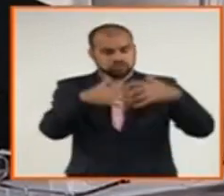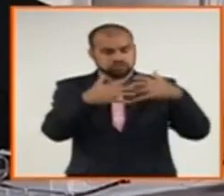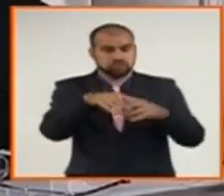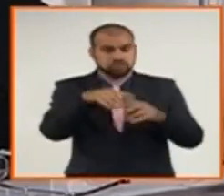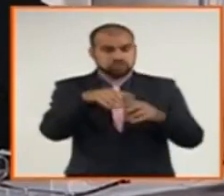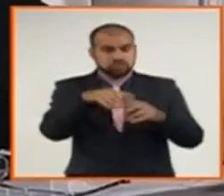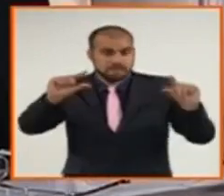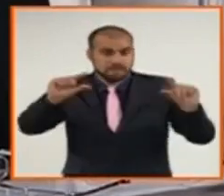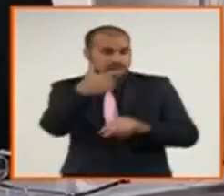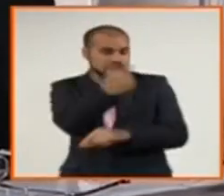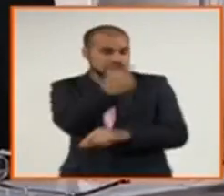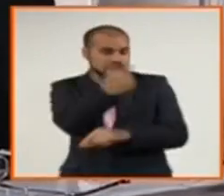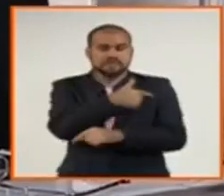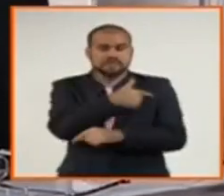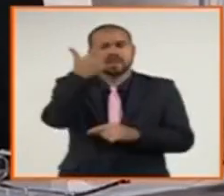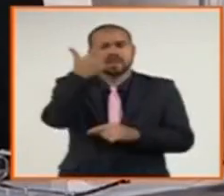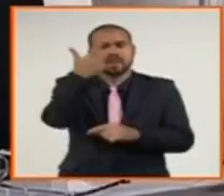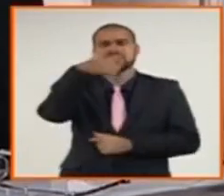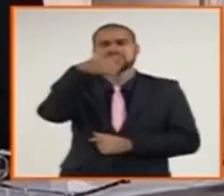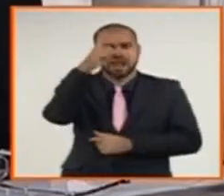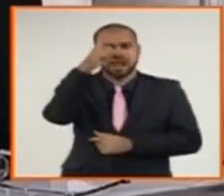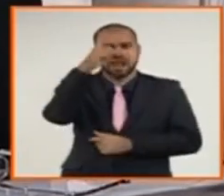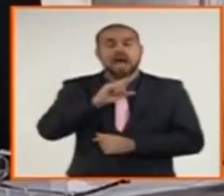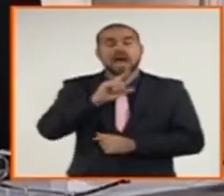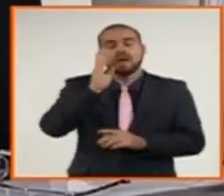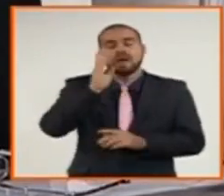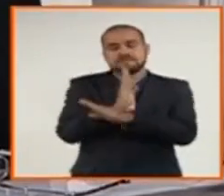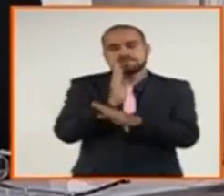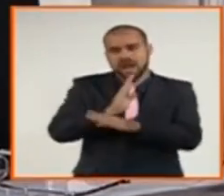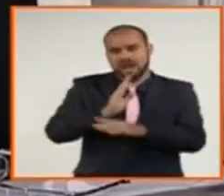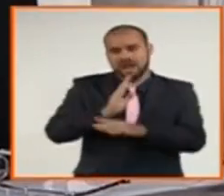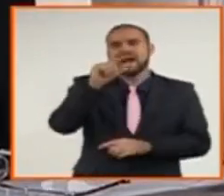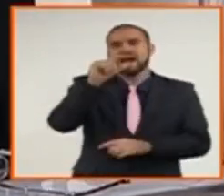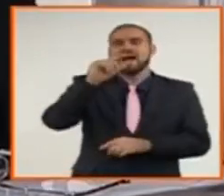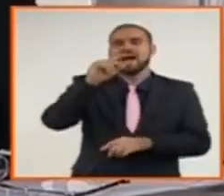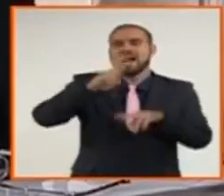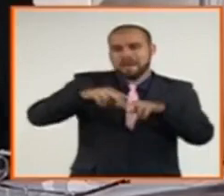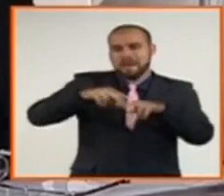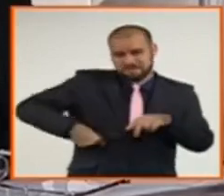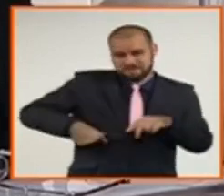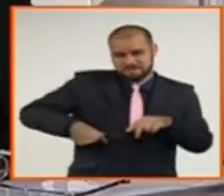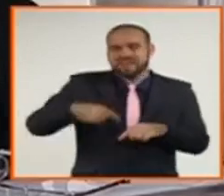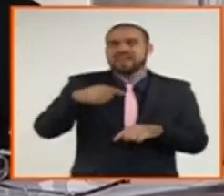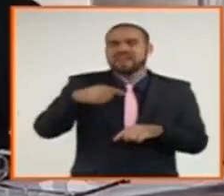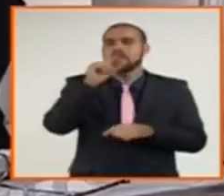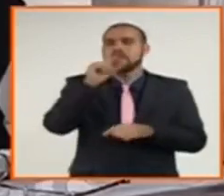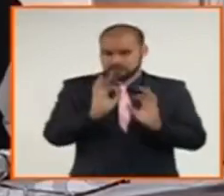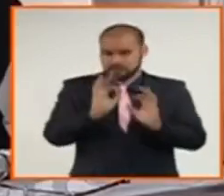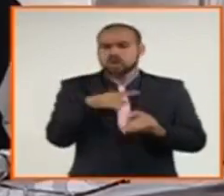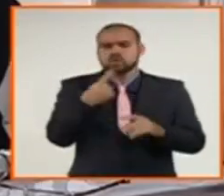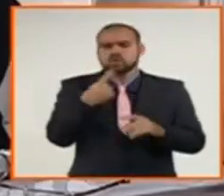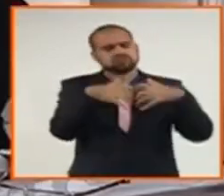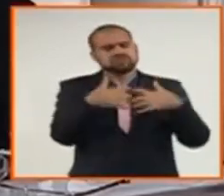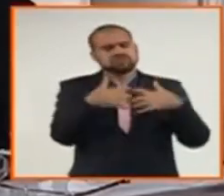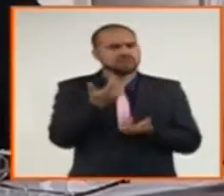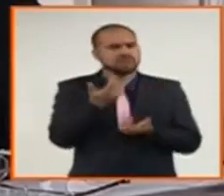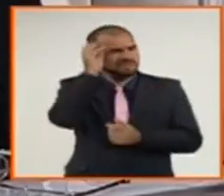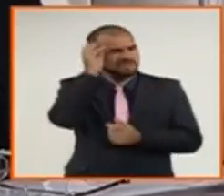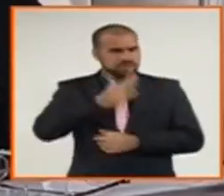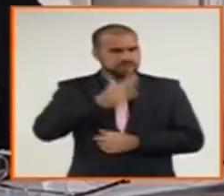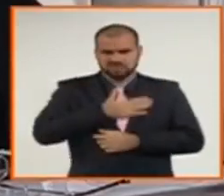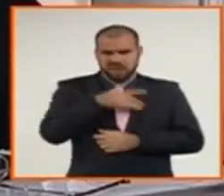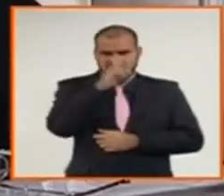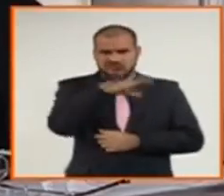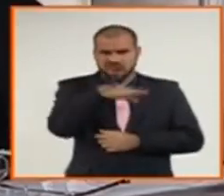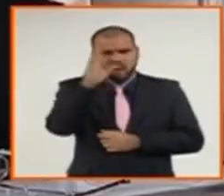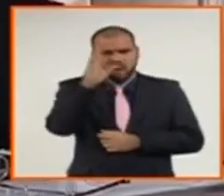vacuna, yo voy al profesor Vicente, y realmente nosotros no es que diseñáramos una vacuna pediátrica en el caso de COVID. En